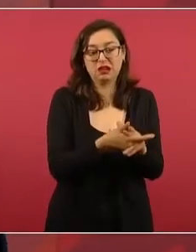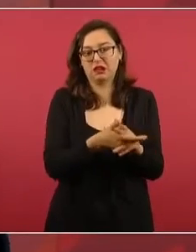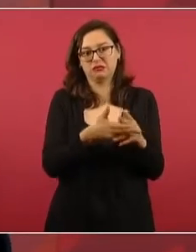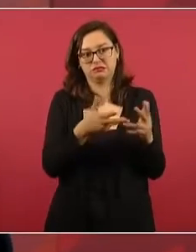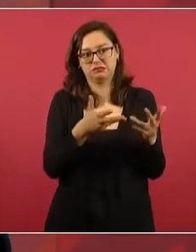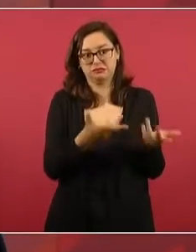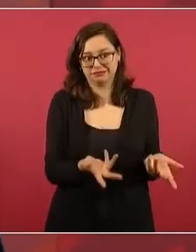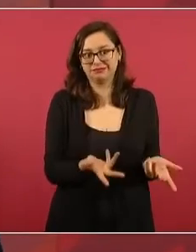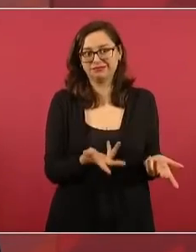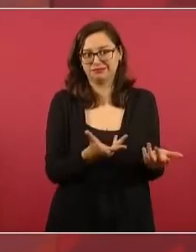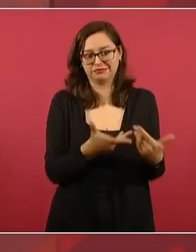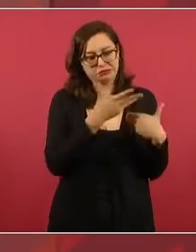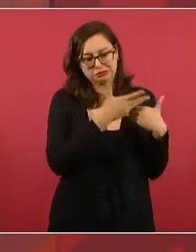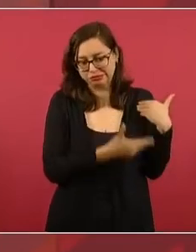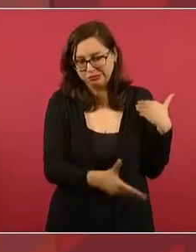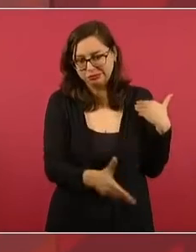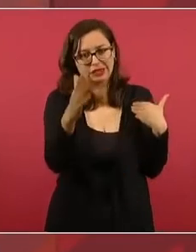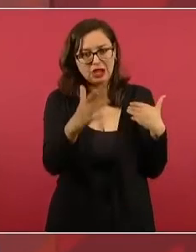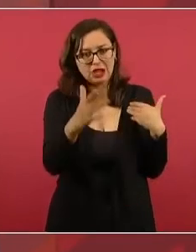Pero ya